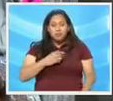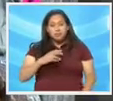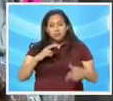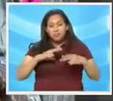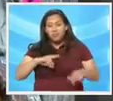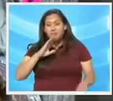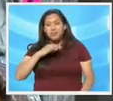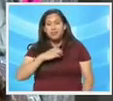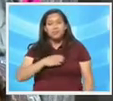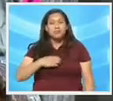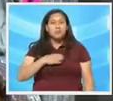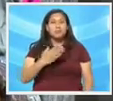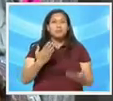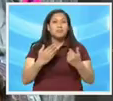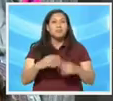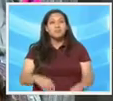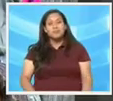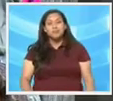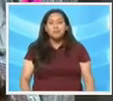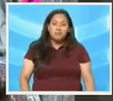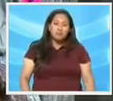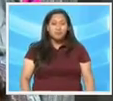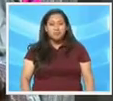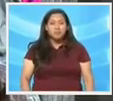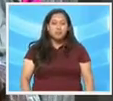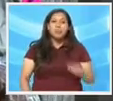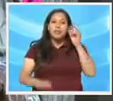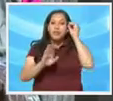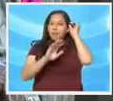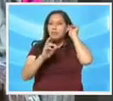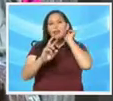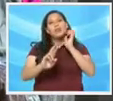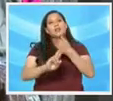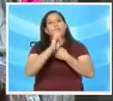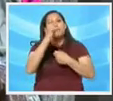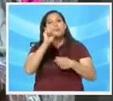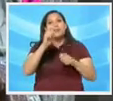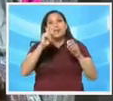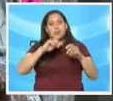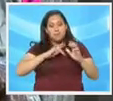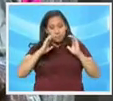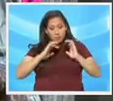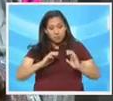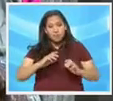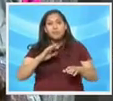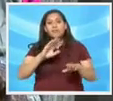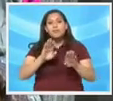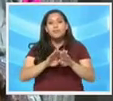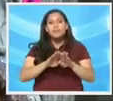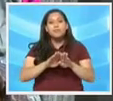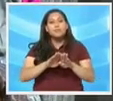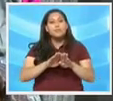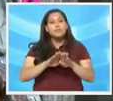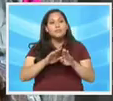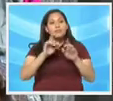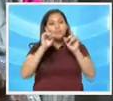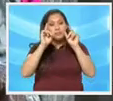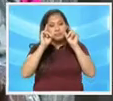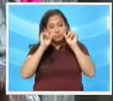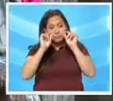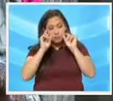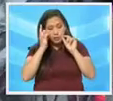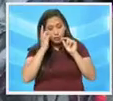descontentos, donde se gestarían revoluciones si sus miembros no tuvieran la tendencia a quedarse dormidos